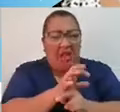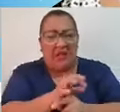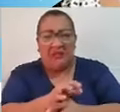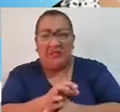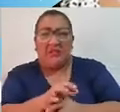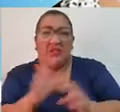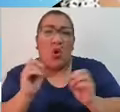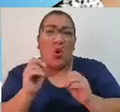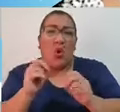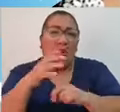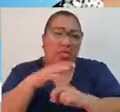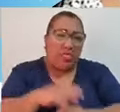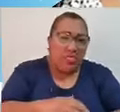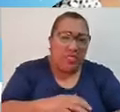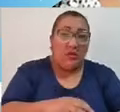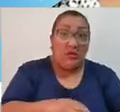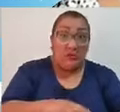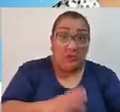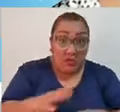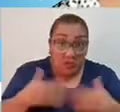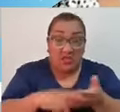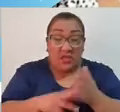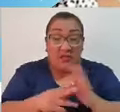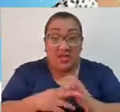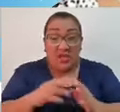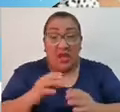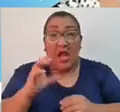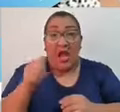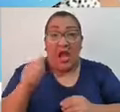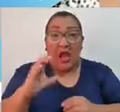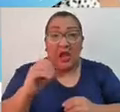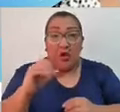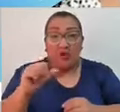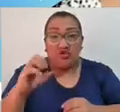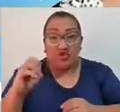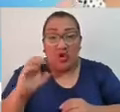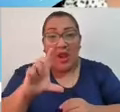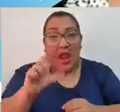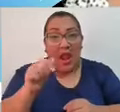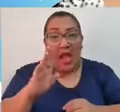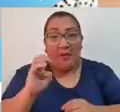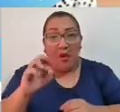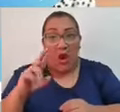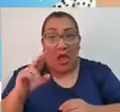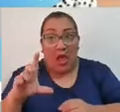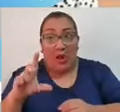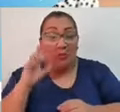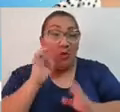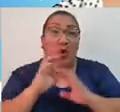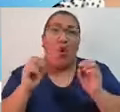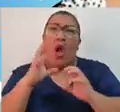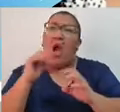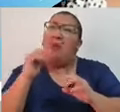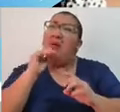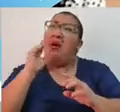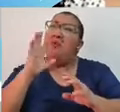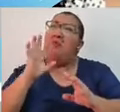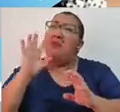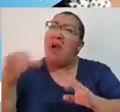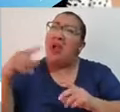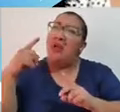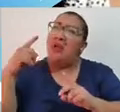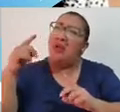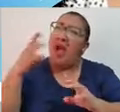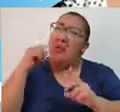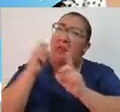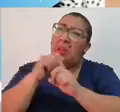debo de hacer? Los malos tratos y calumnias, si no tienen de contenido connotación sexual o